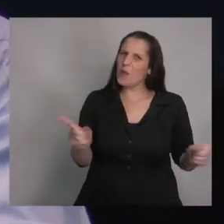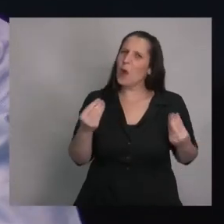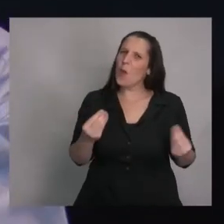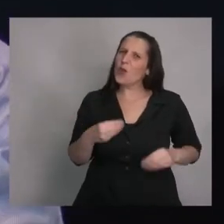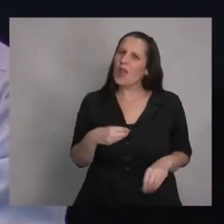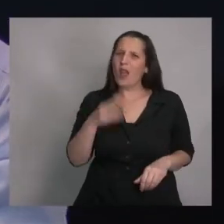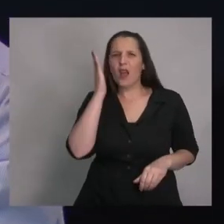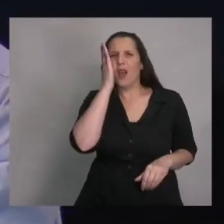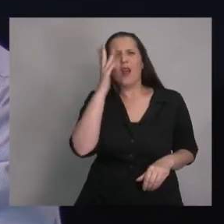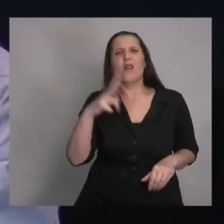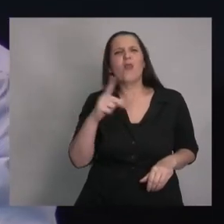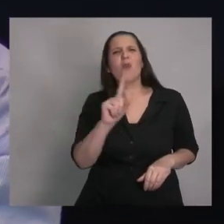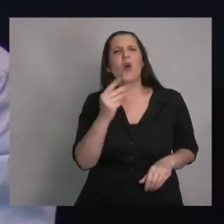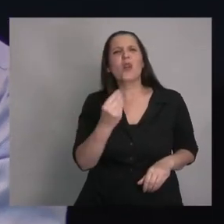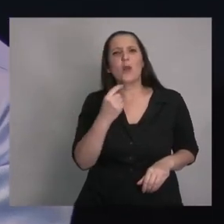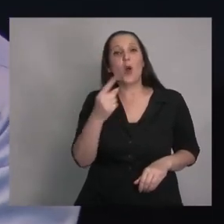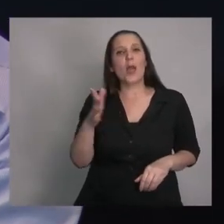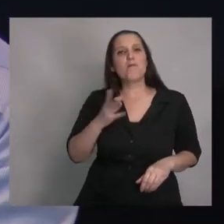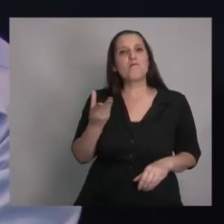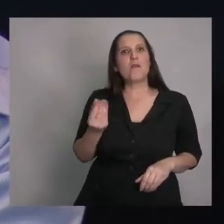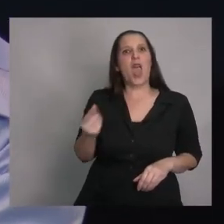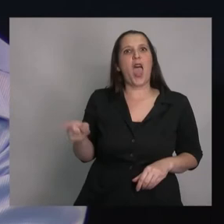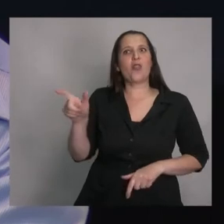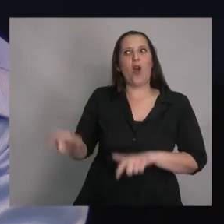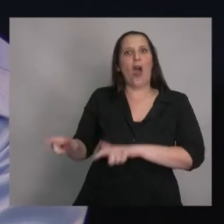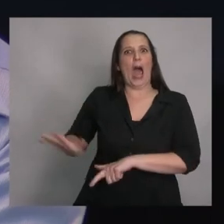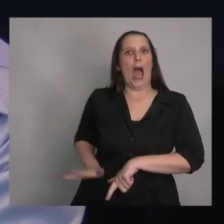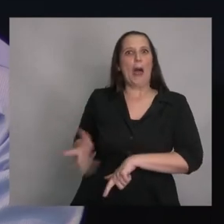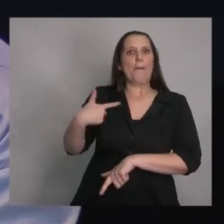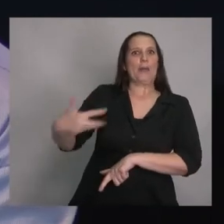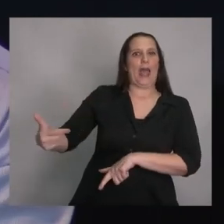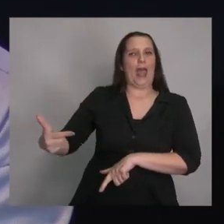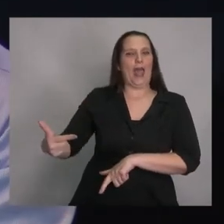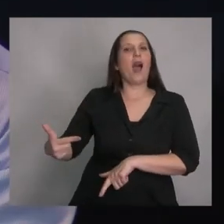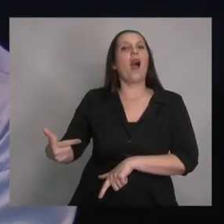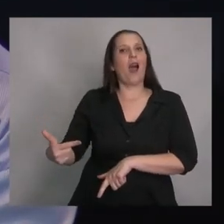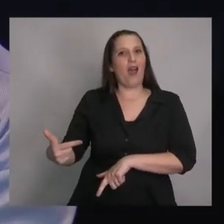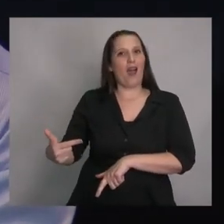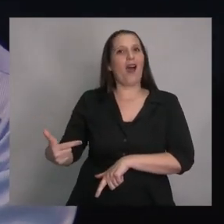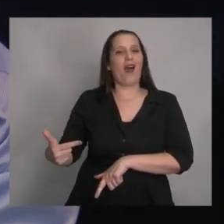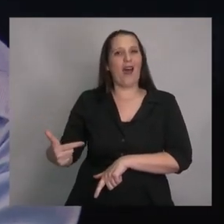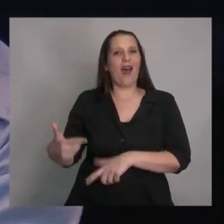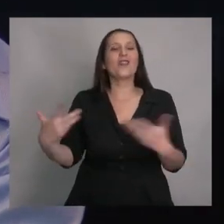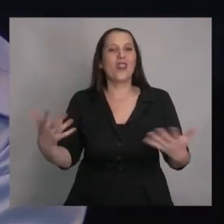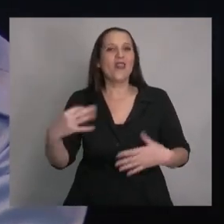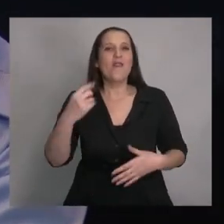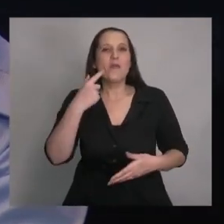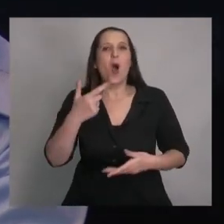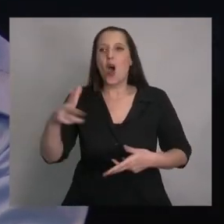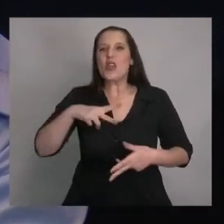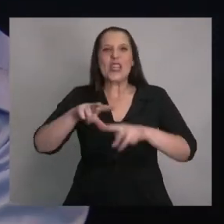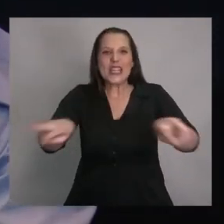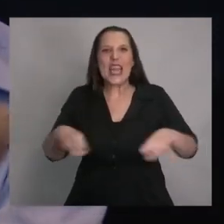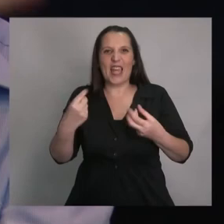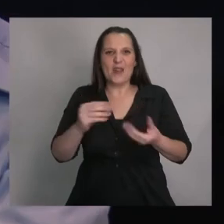para que podamos dormir todos es distribuir las riquezas ese es centralización del poder económico en